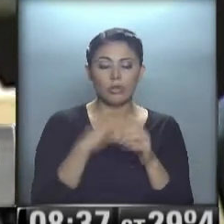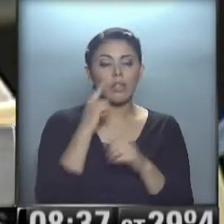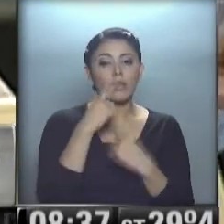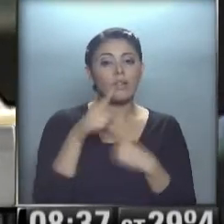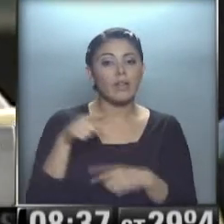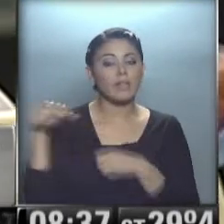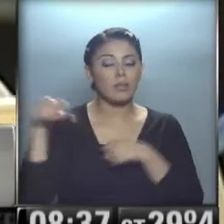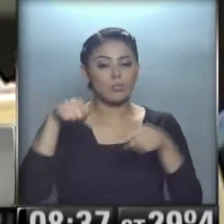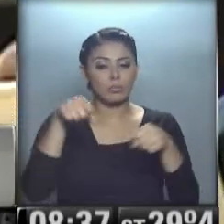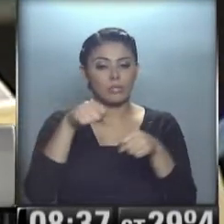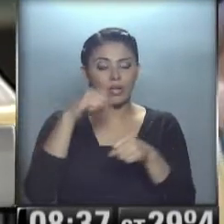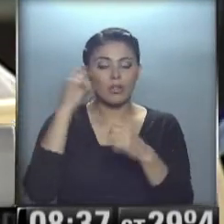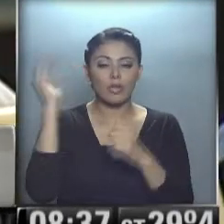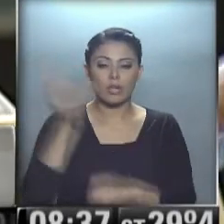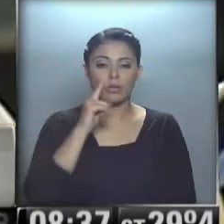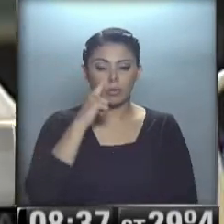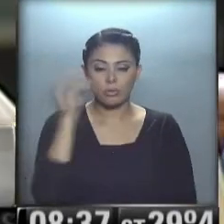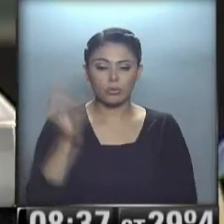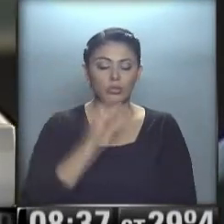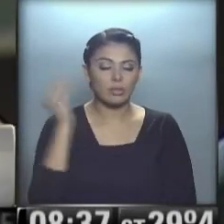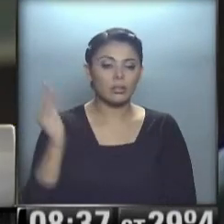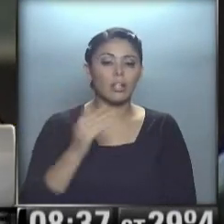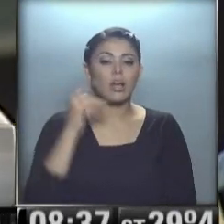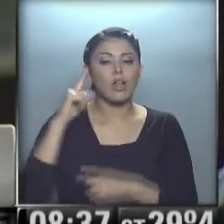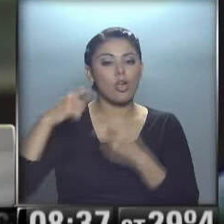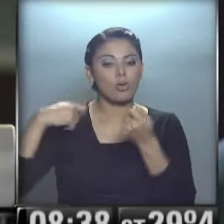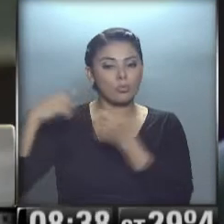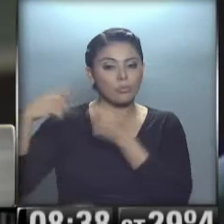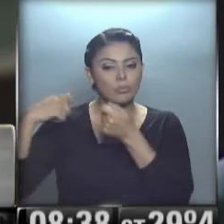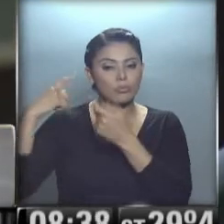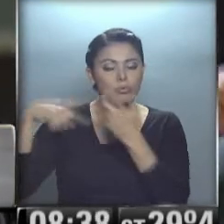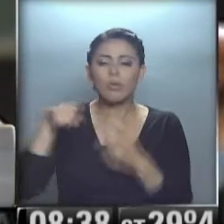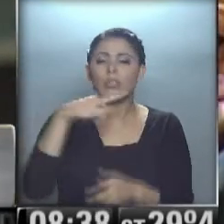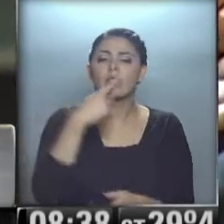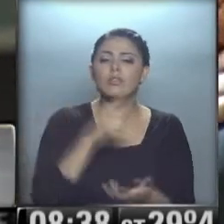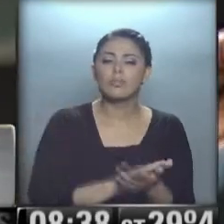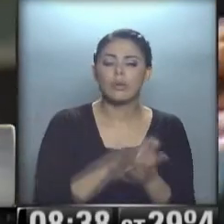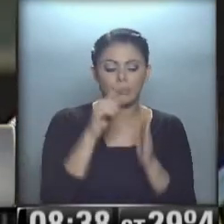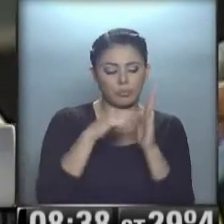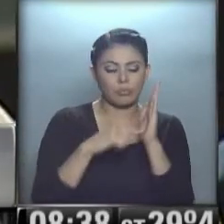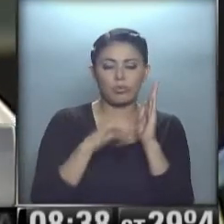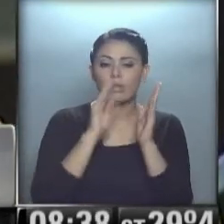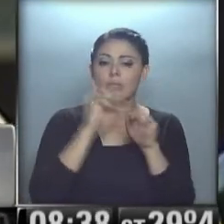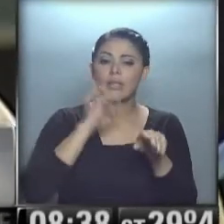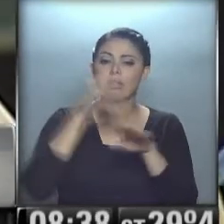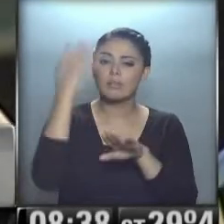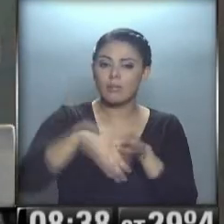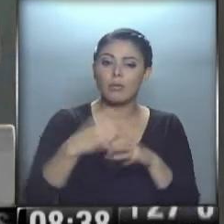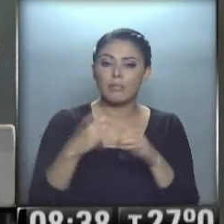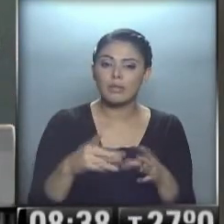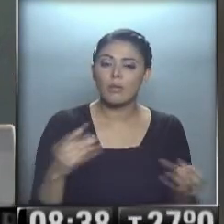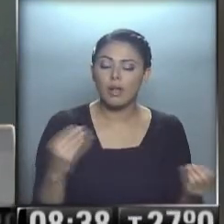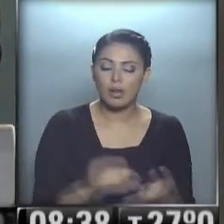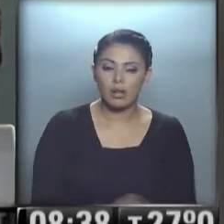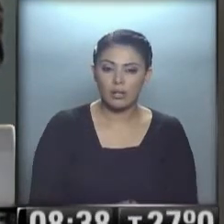diferentes cadenas de comercialización, industriales, productores, comerciantes. ¿Qué nos podría decir sobre esto y sobre los plazos de aplicación? Mire,